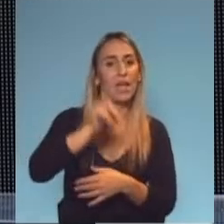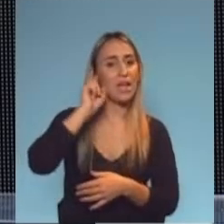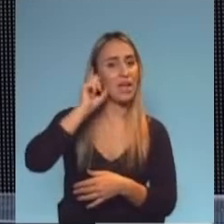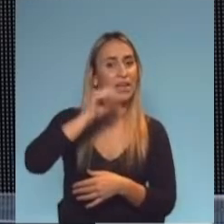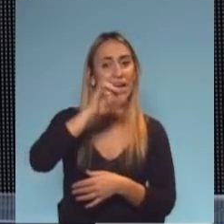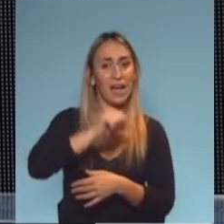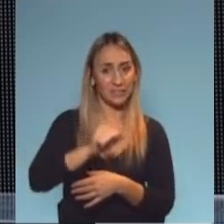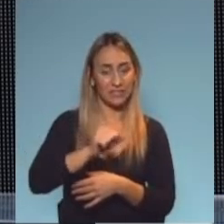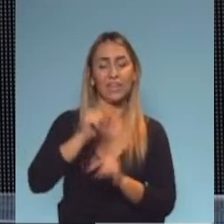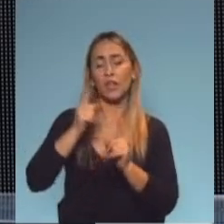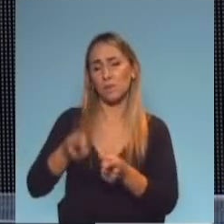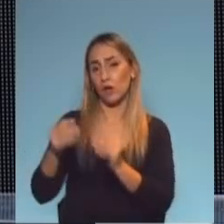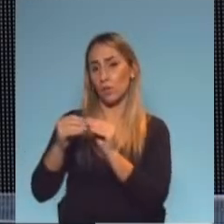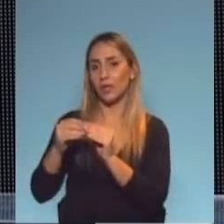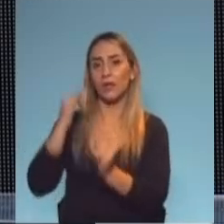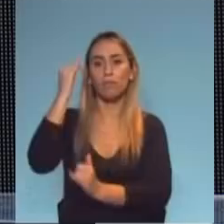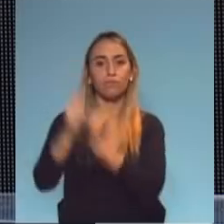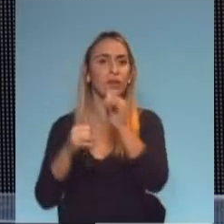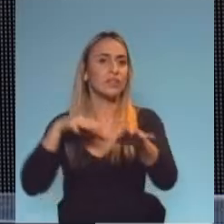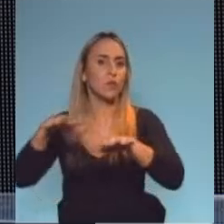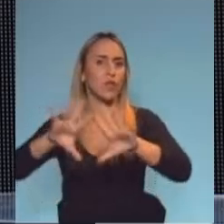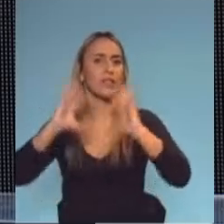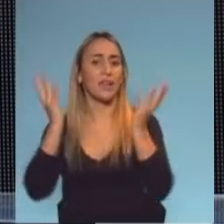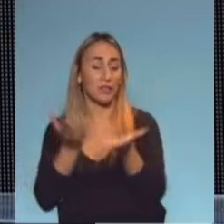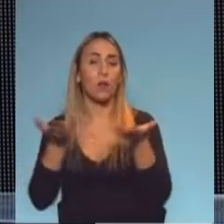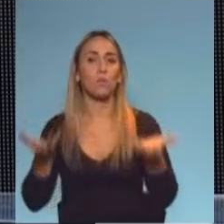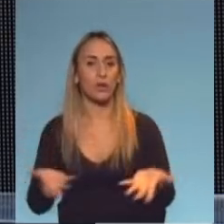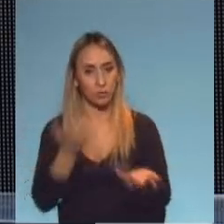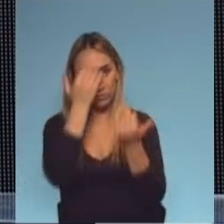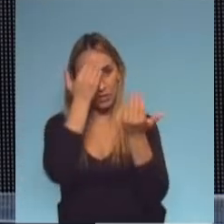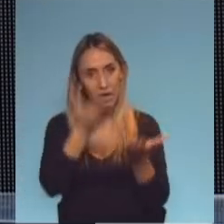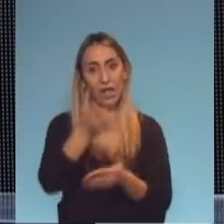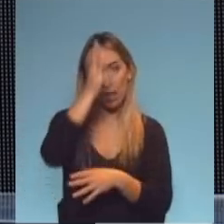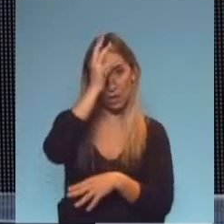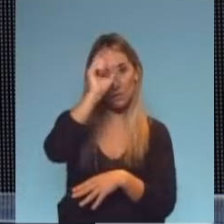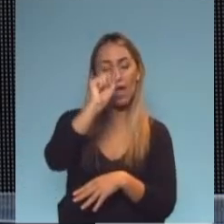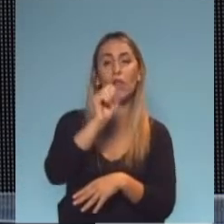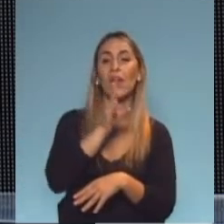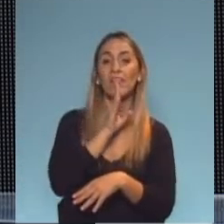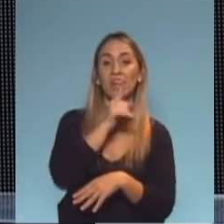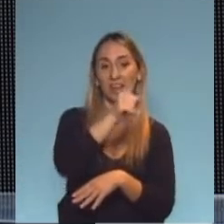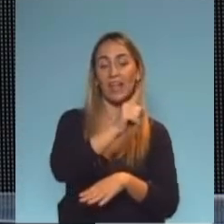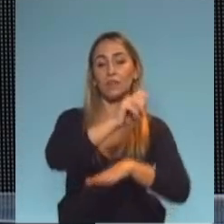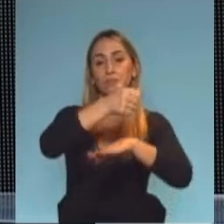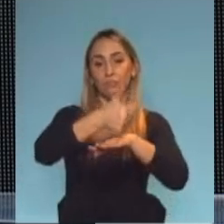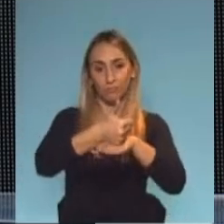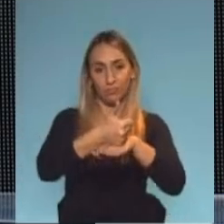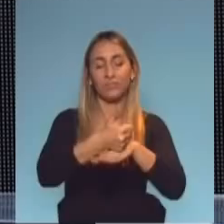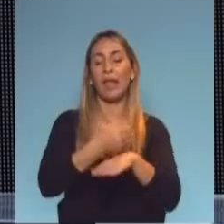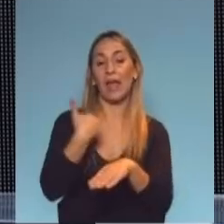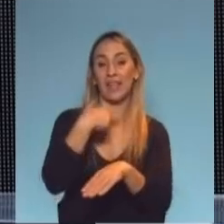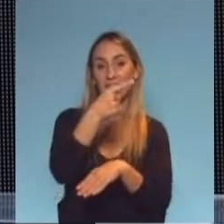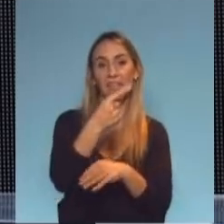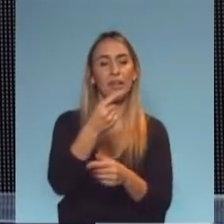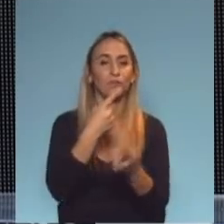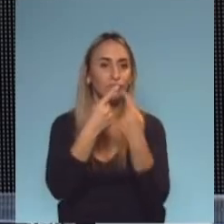contexto internacional. Le agradecemos, saludamos a la embajadora de Israel en Argentina, Galit Ronen, que nos brinda